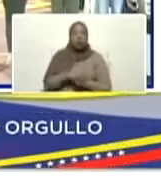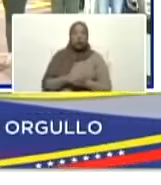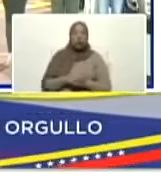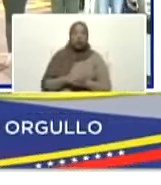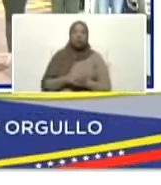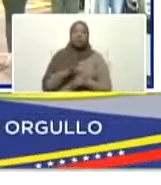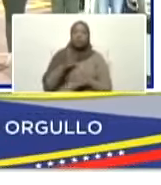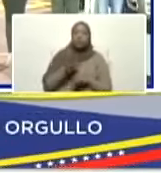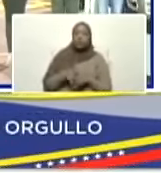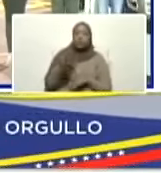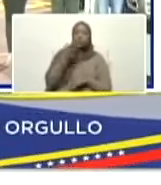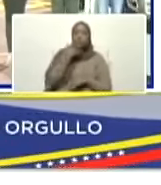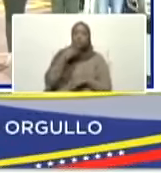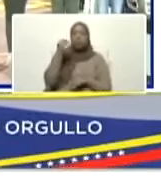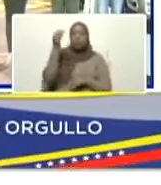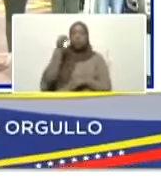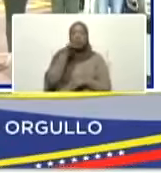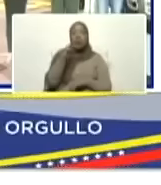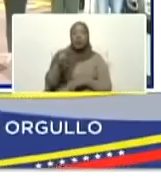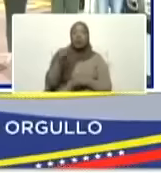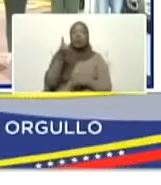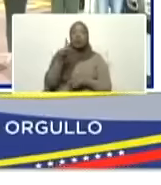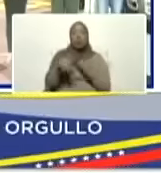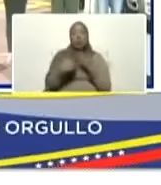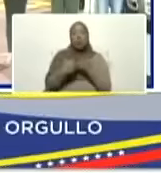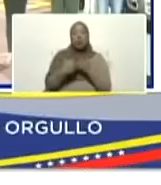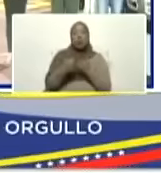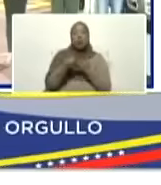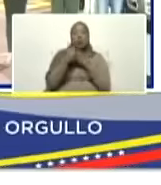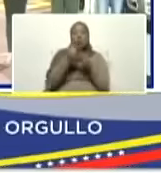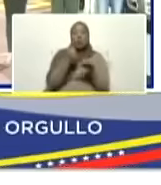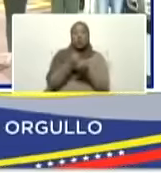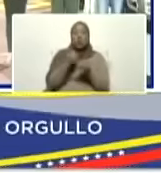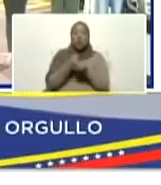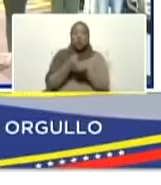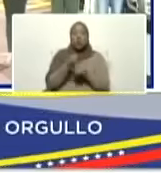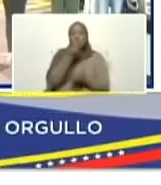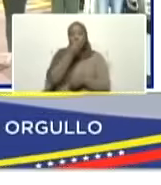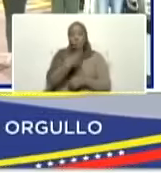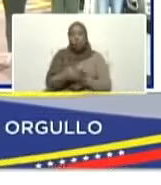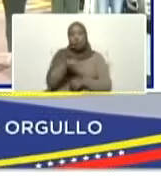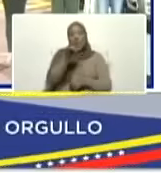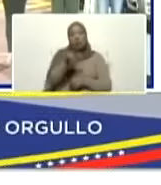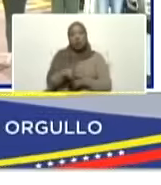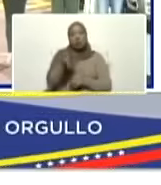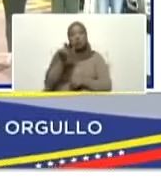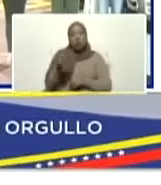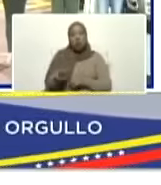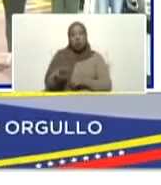Porque Dios precisamente deposita sus bendiciones en la gente noble.